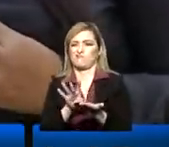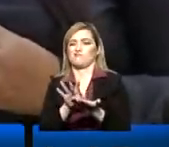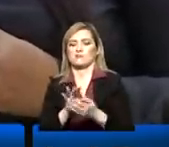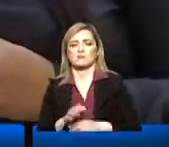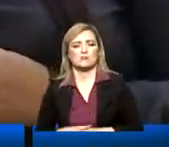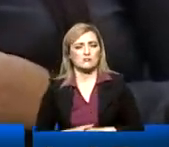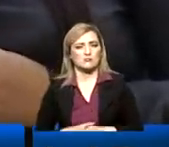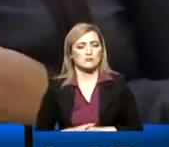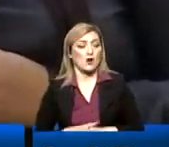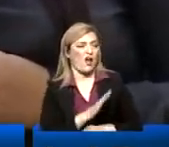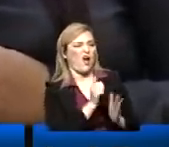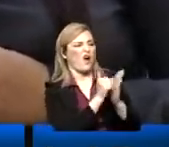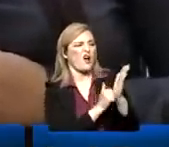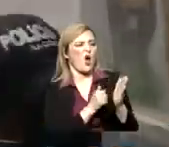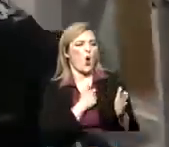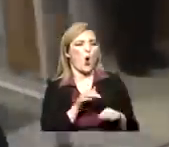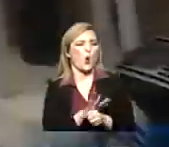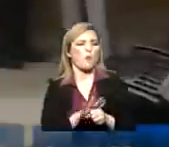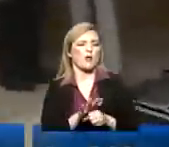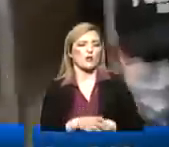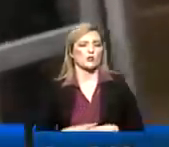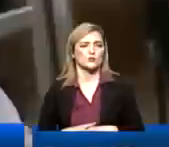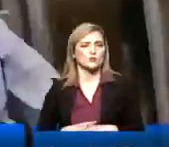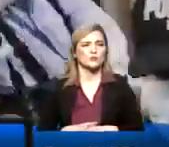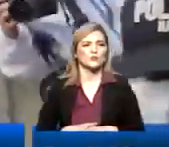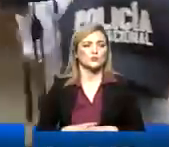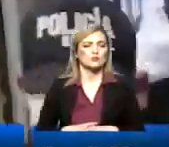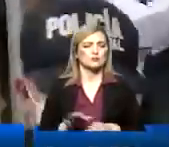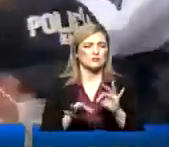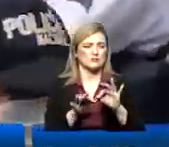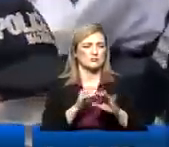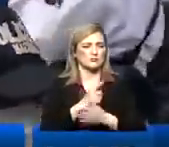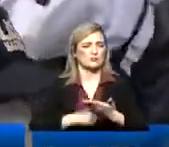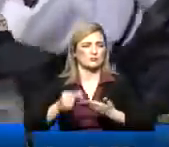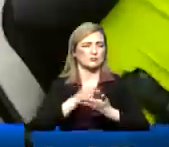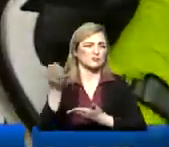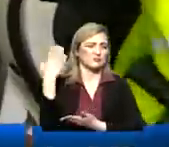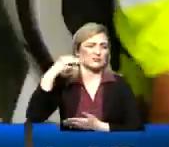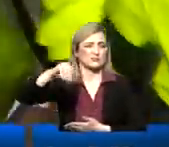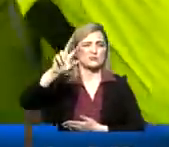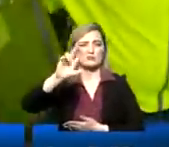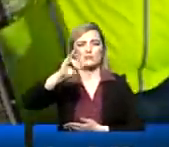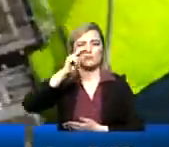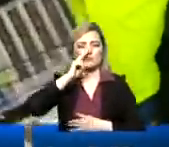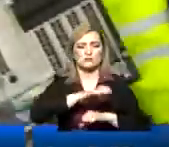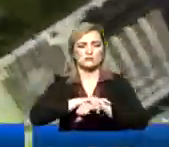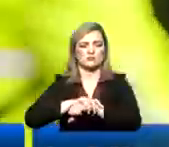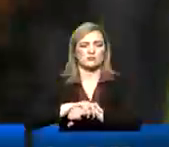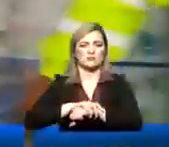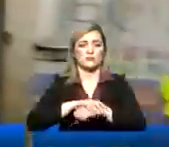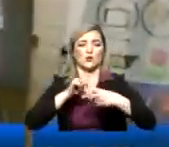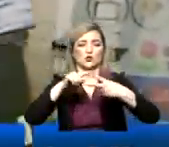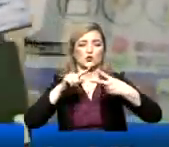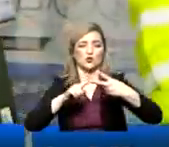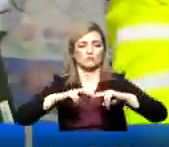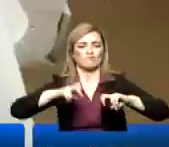destitución, dijo tener una agenda muy ocupada. El prefecto del Guayas, tras ser detenido la mañana del pasado miércoles 3 de junio, es parte de 2 investigaciones